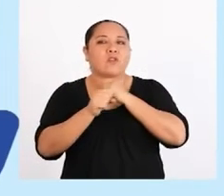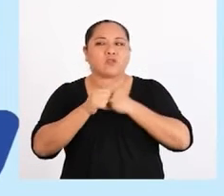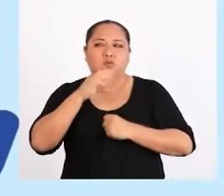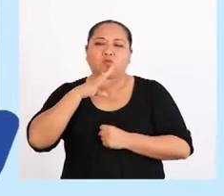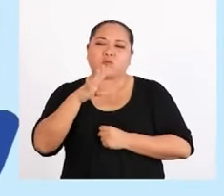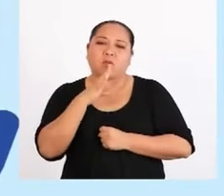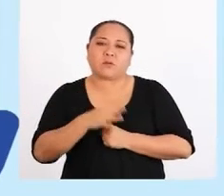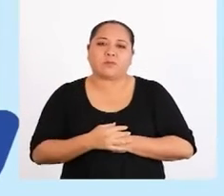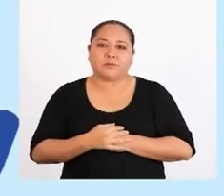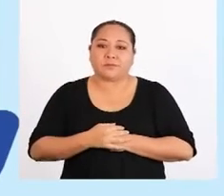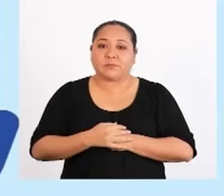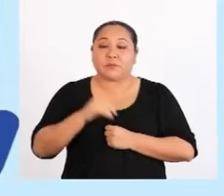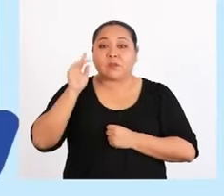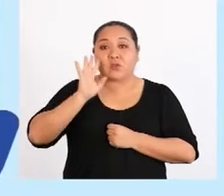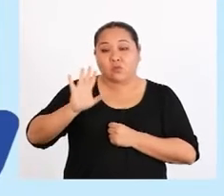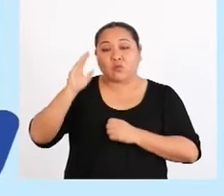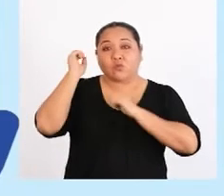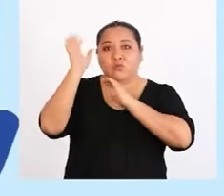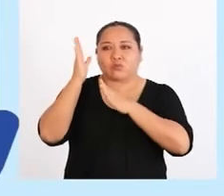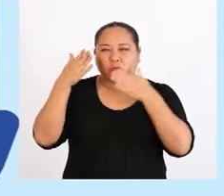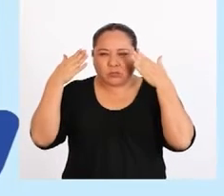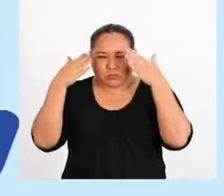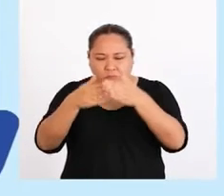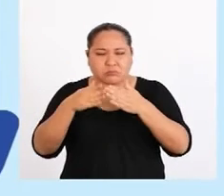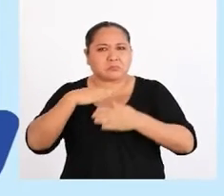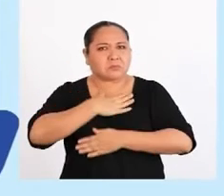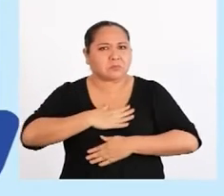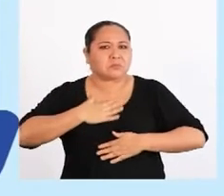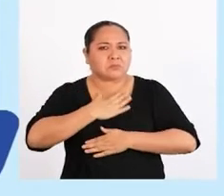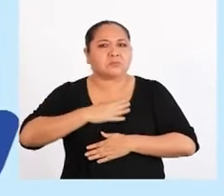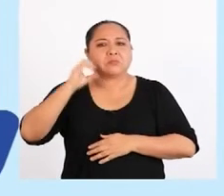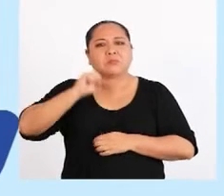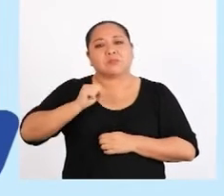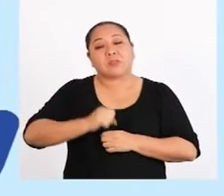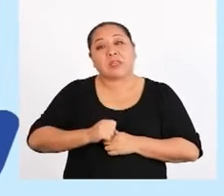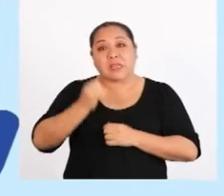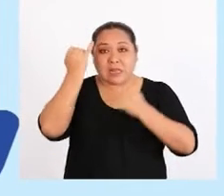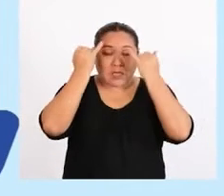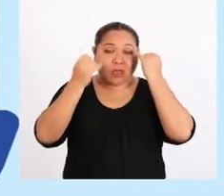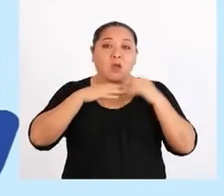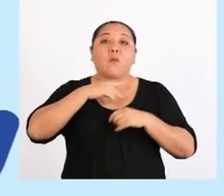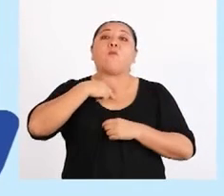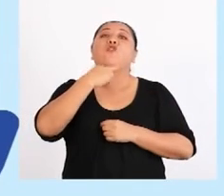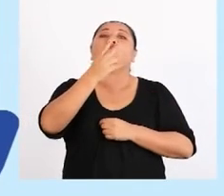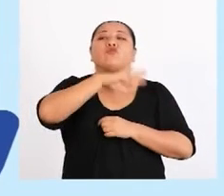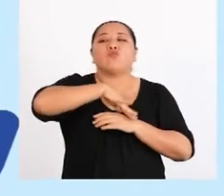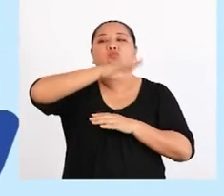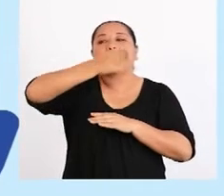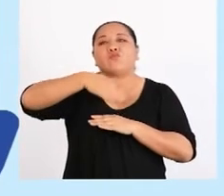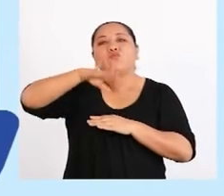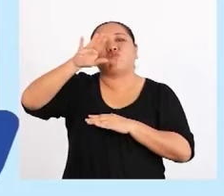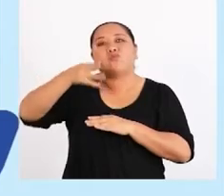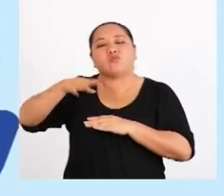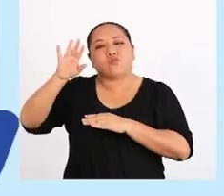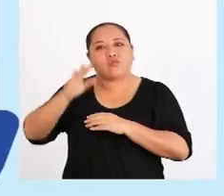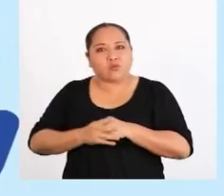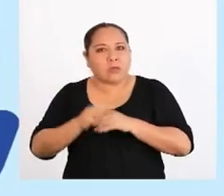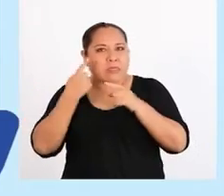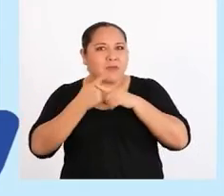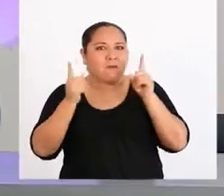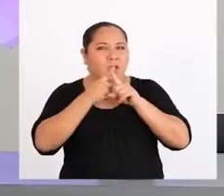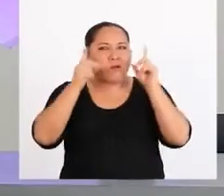está hablando. Sí, su discurso es preciso y ameno, sobre todo tiene buena entonación y utilizan tonos de voz con